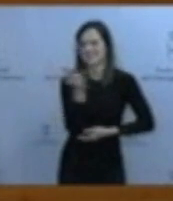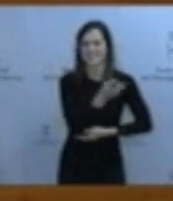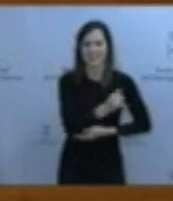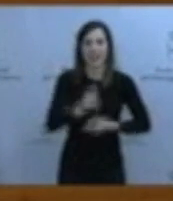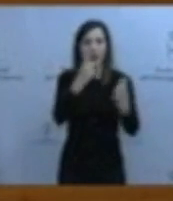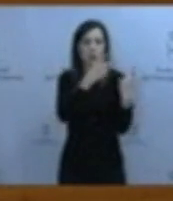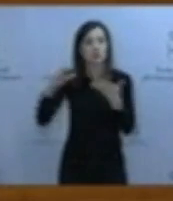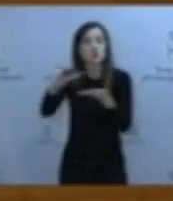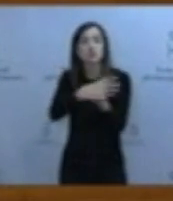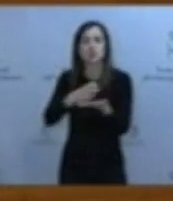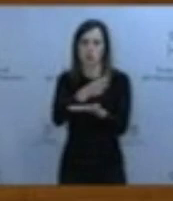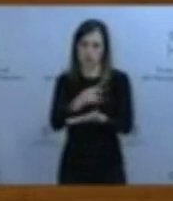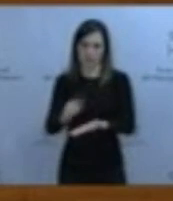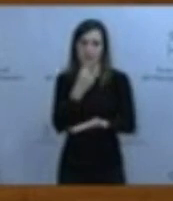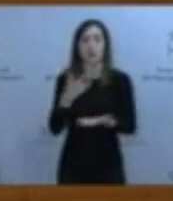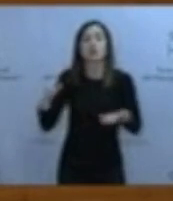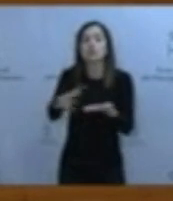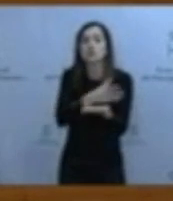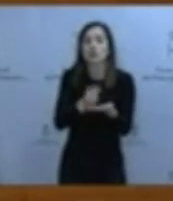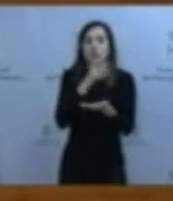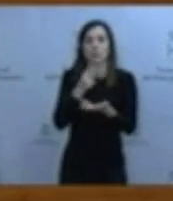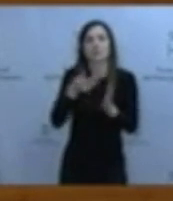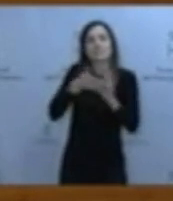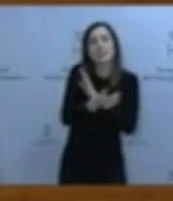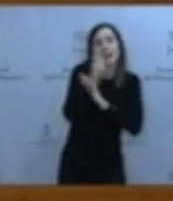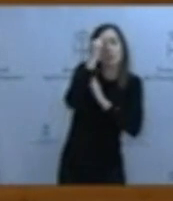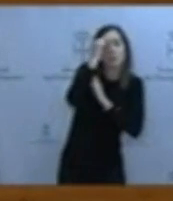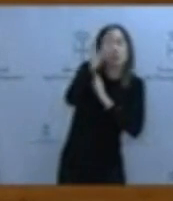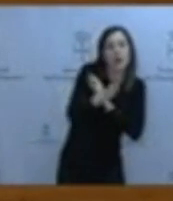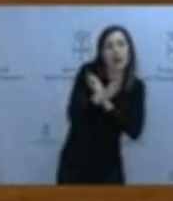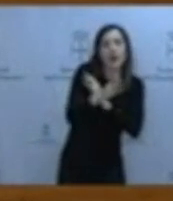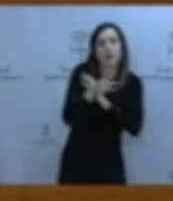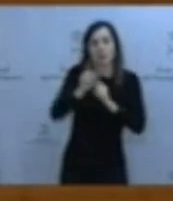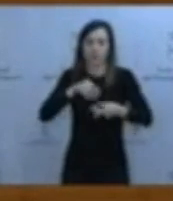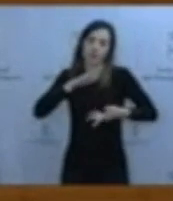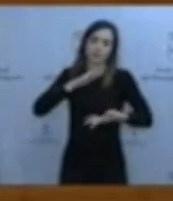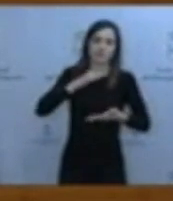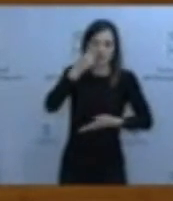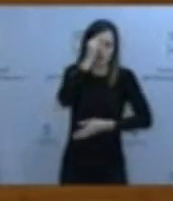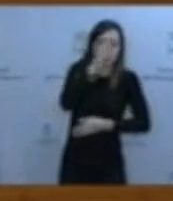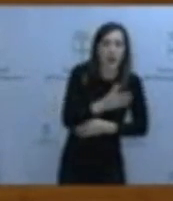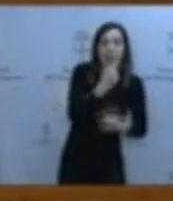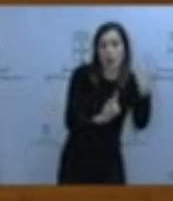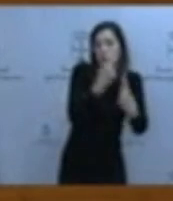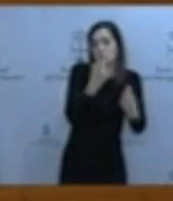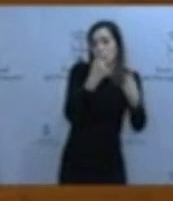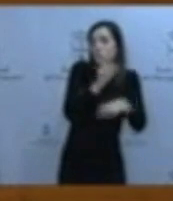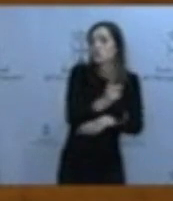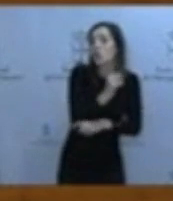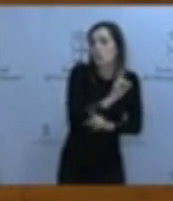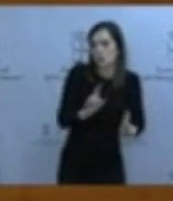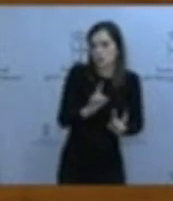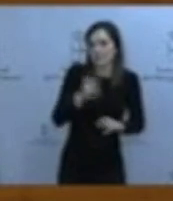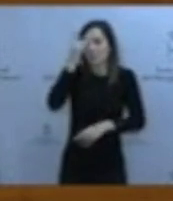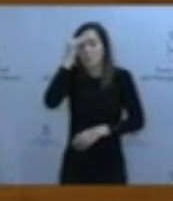tienen. Insisto, todos. ¿Por qué? Porque no es que haya altas capacidades, en unos alumnos. Es que las altas